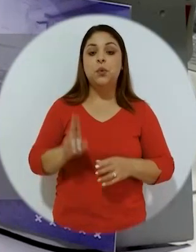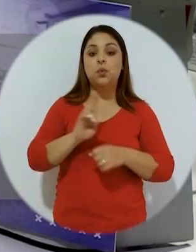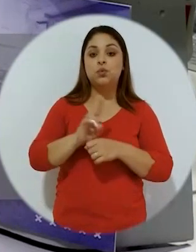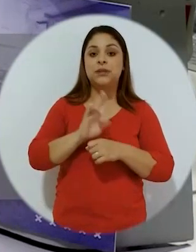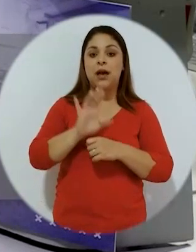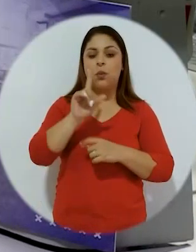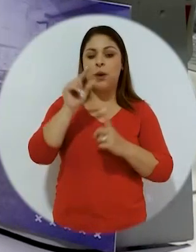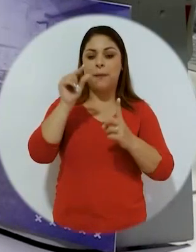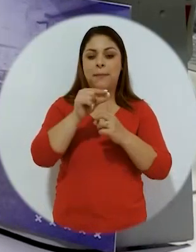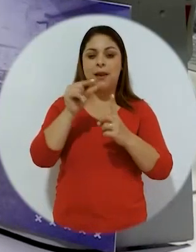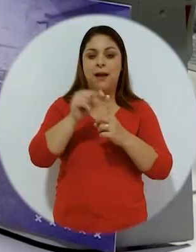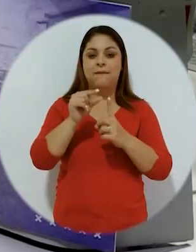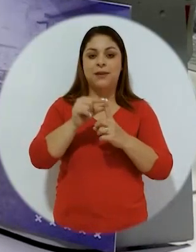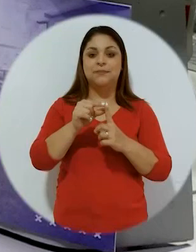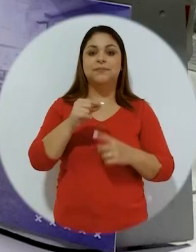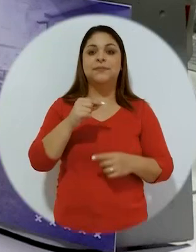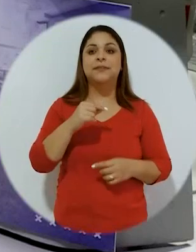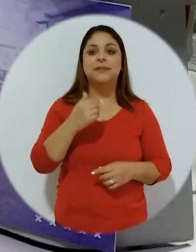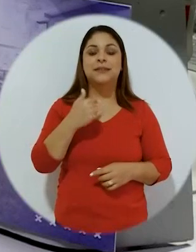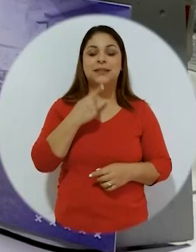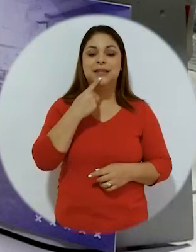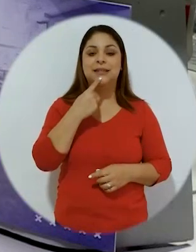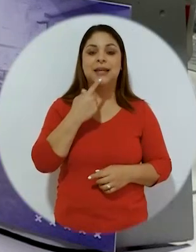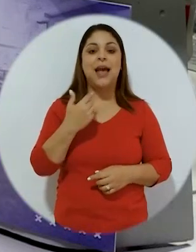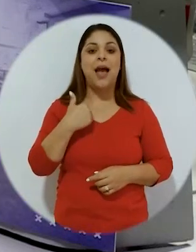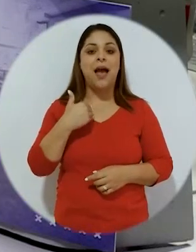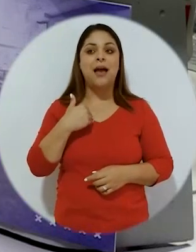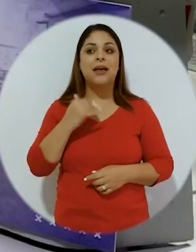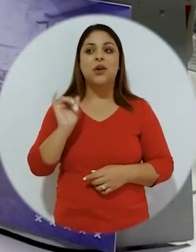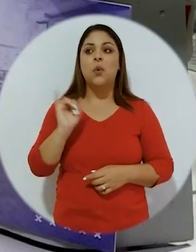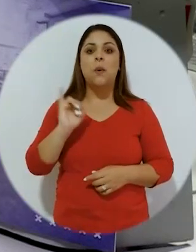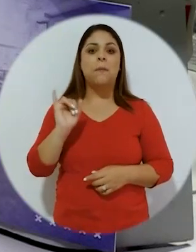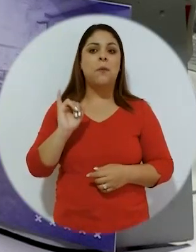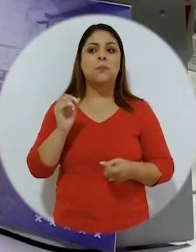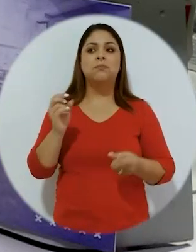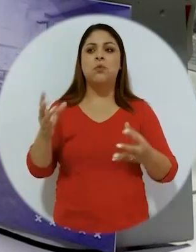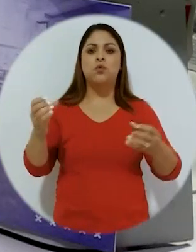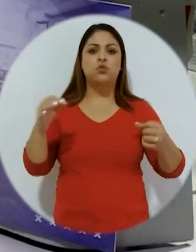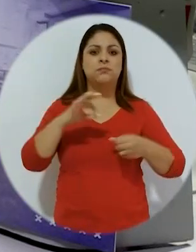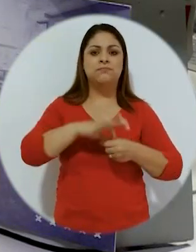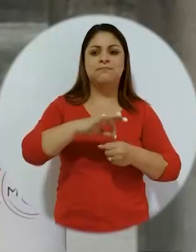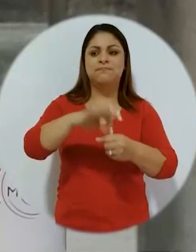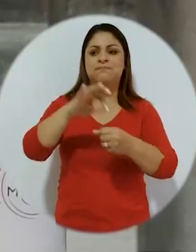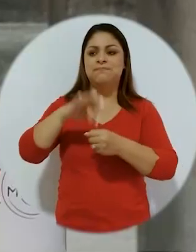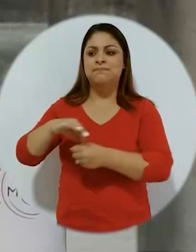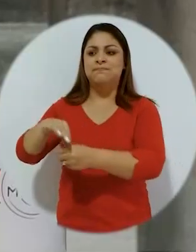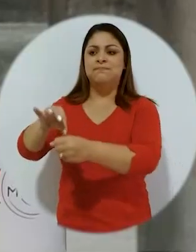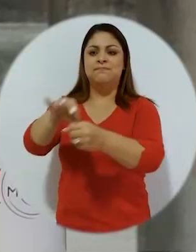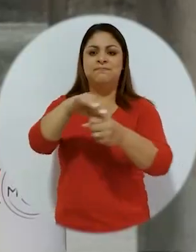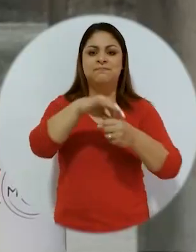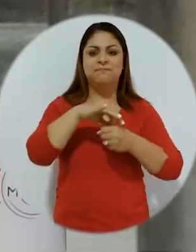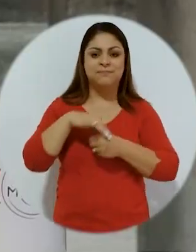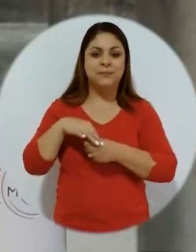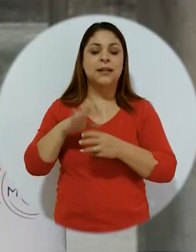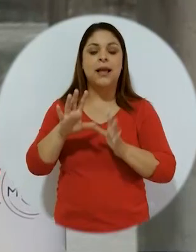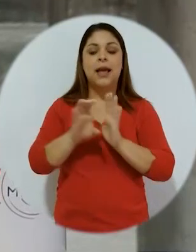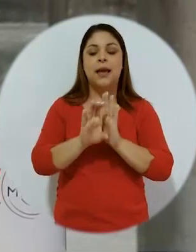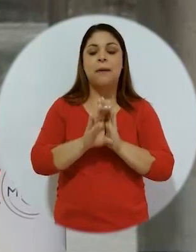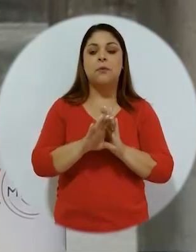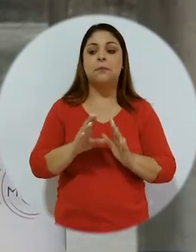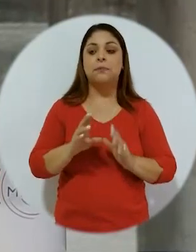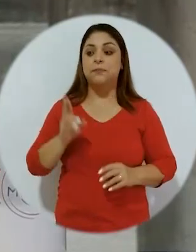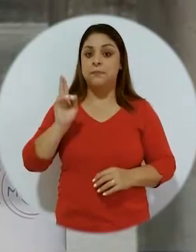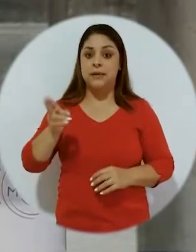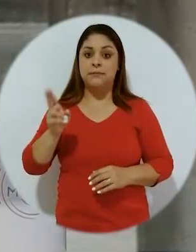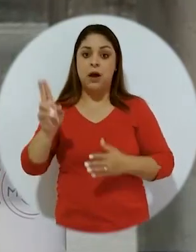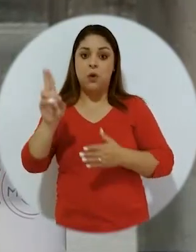Francis, hay como 2 semilleros de este tipo de empresas. Uno puede ser la misma